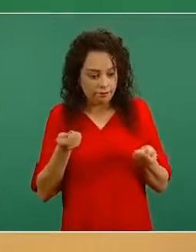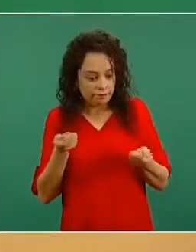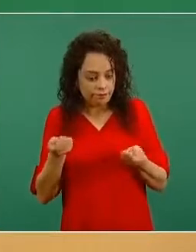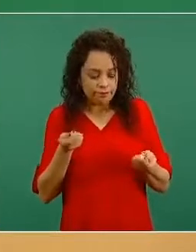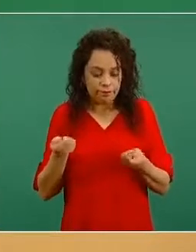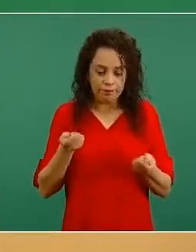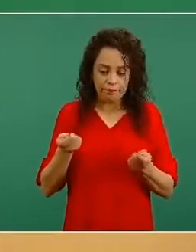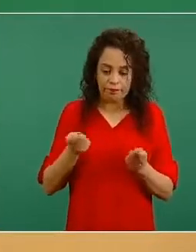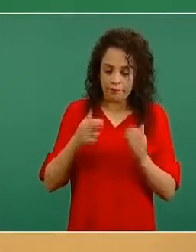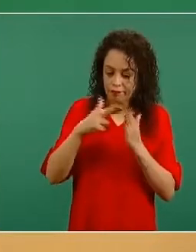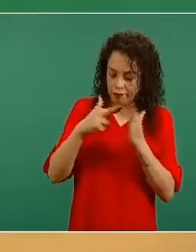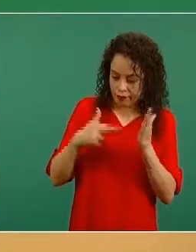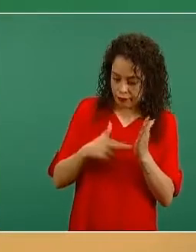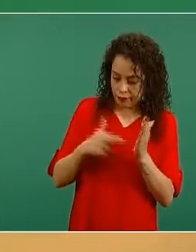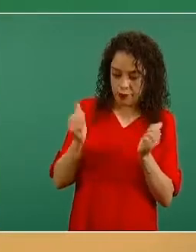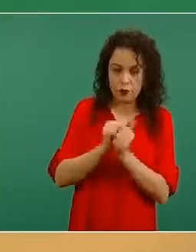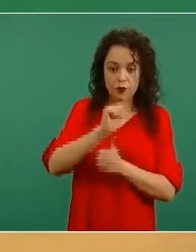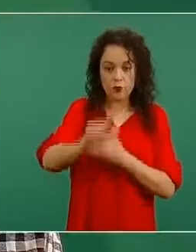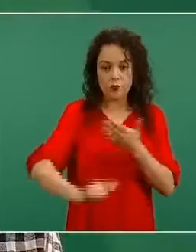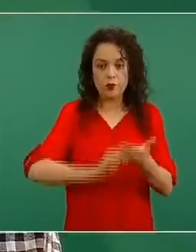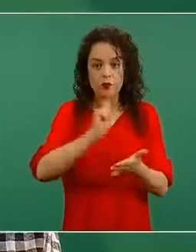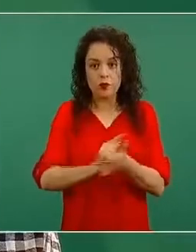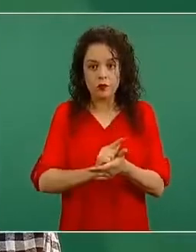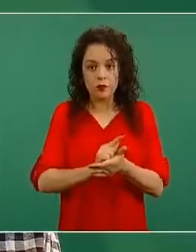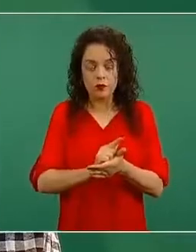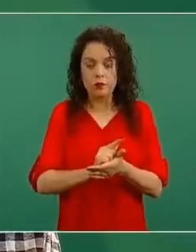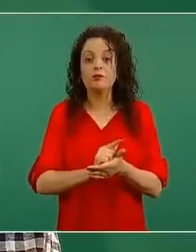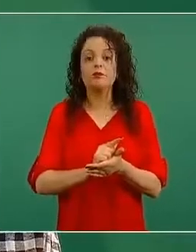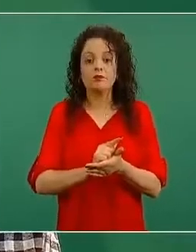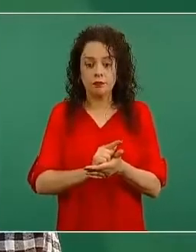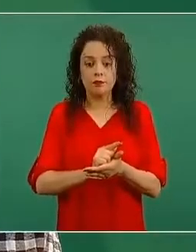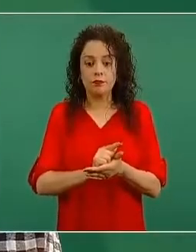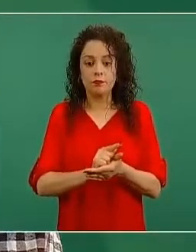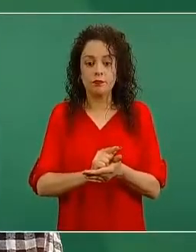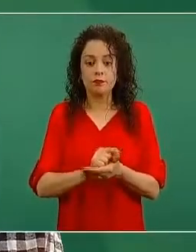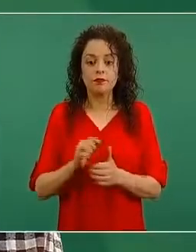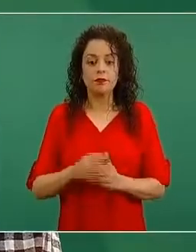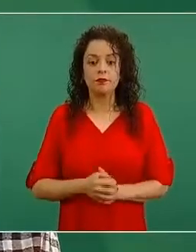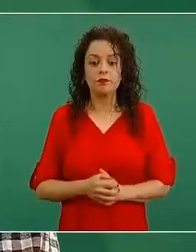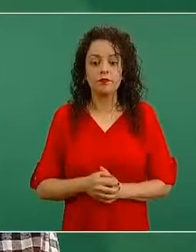la acción legislativa que corre a cargo del Congreso, pero